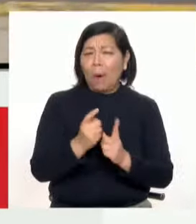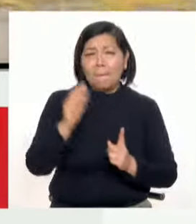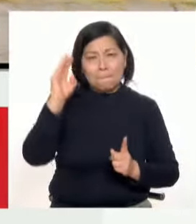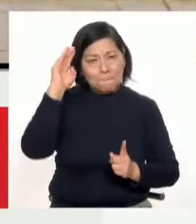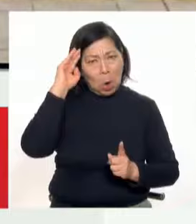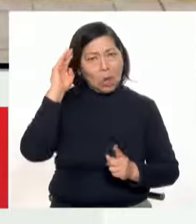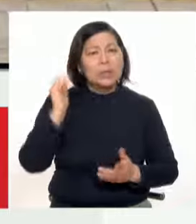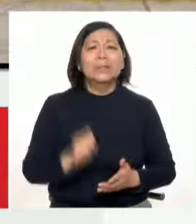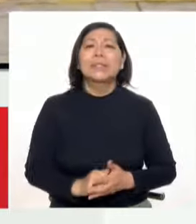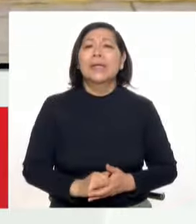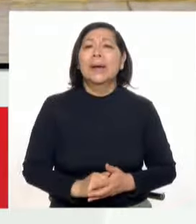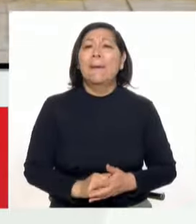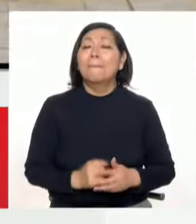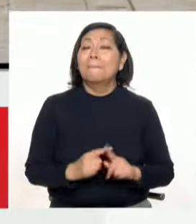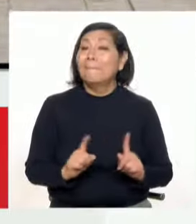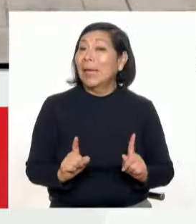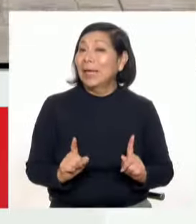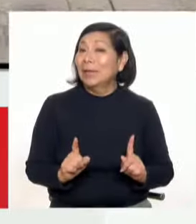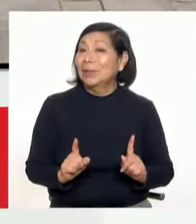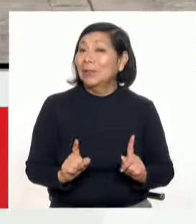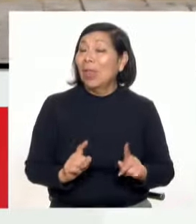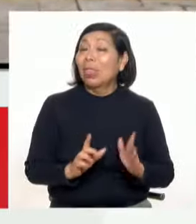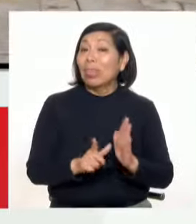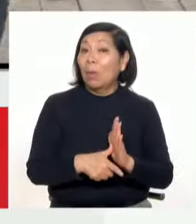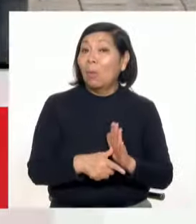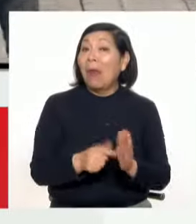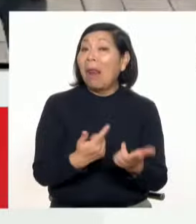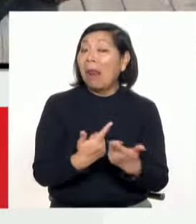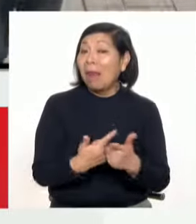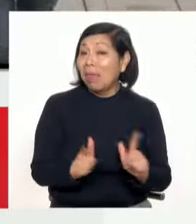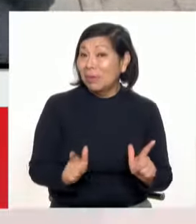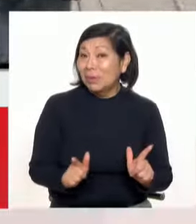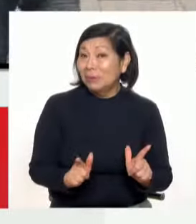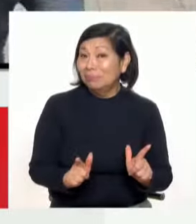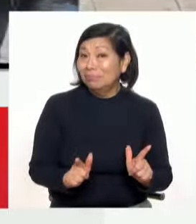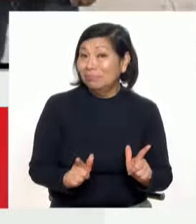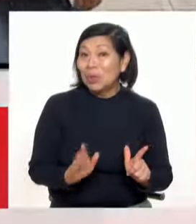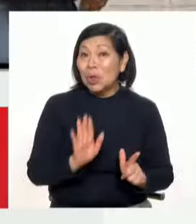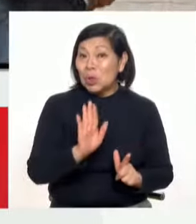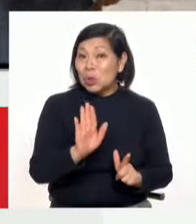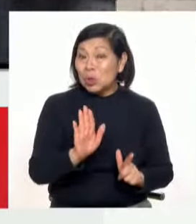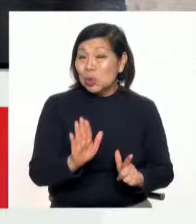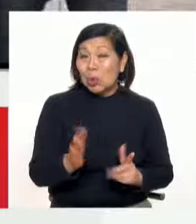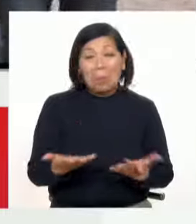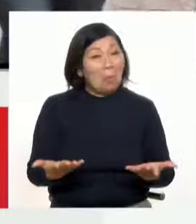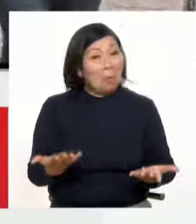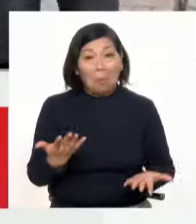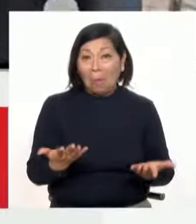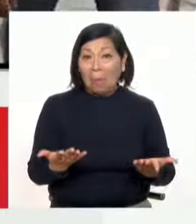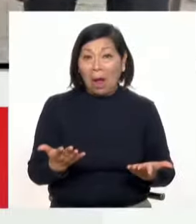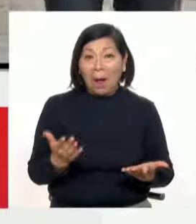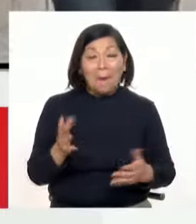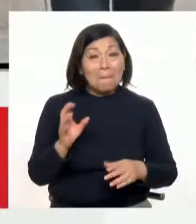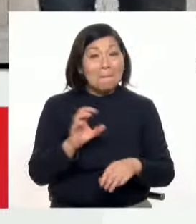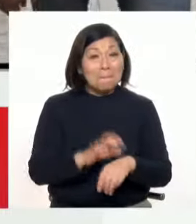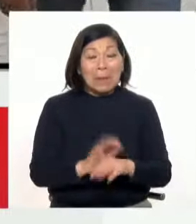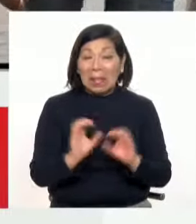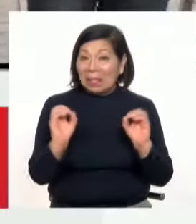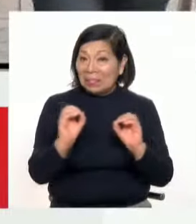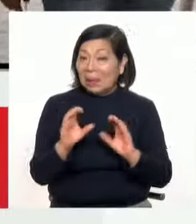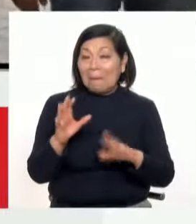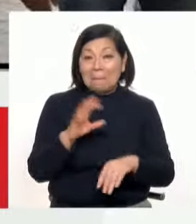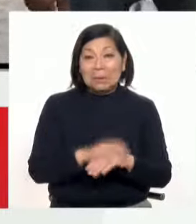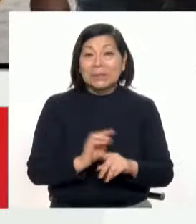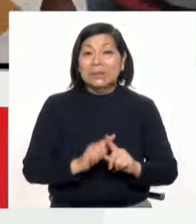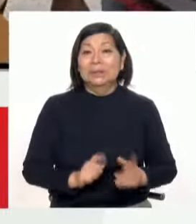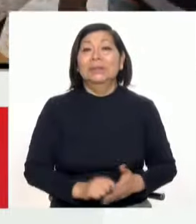Policía Nacional, pero sin embargo horas después fue liberada, ya que en su contra no pesa ninguna orden de requisitoria ni